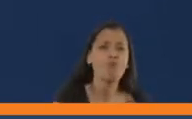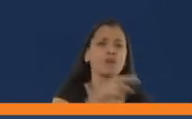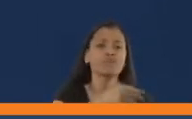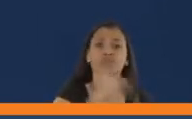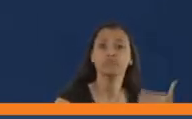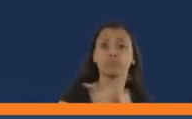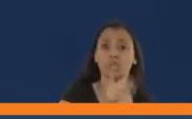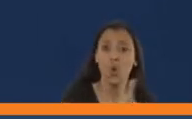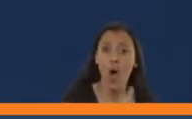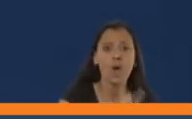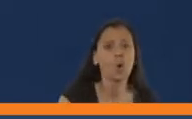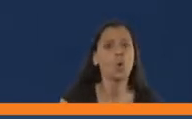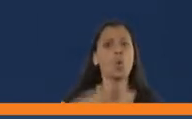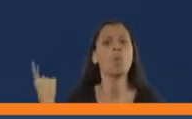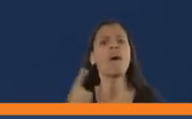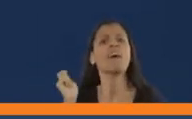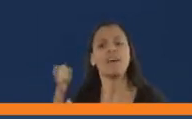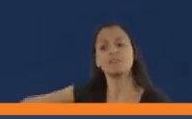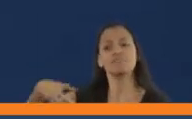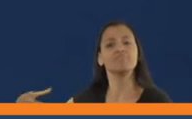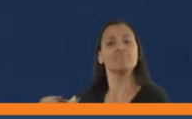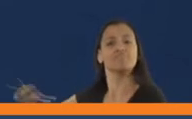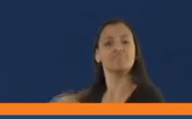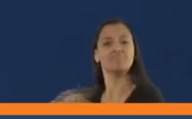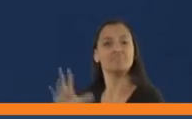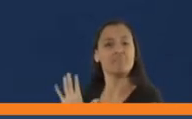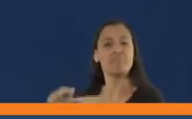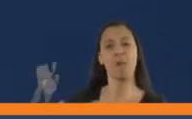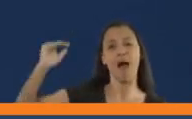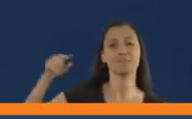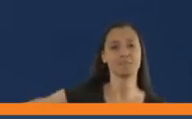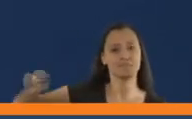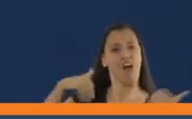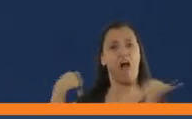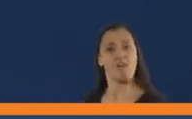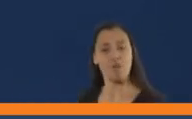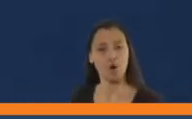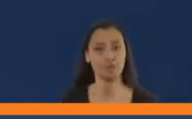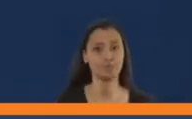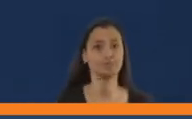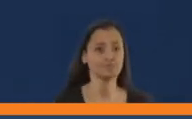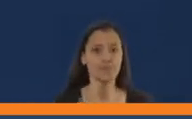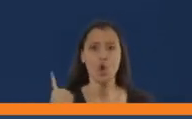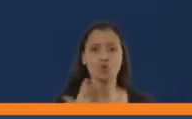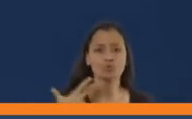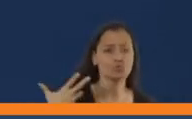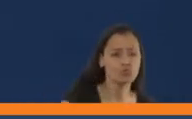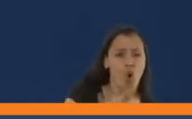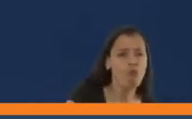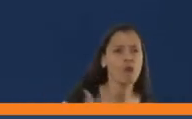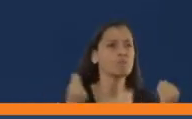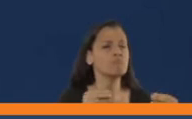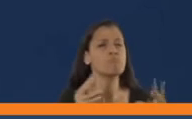respecto de quienes nacen en barrios más acomodados porque padecemos semejantes